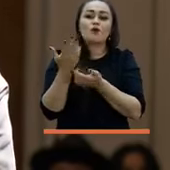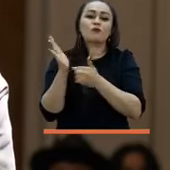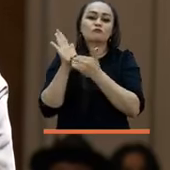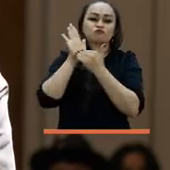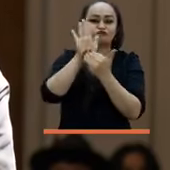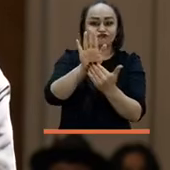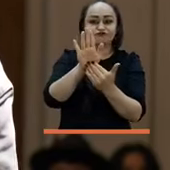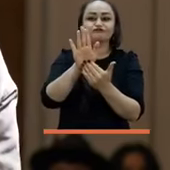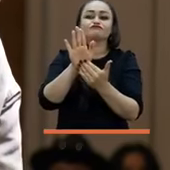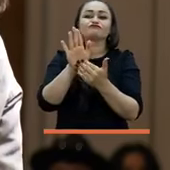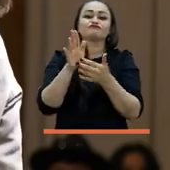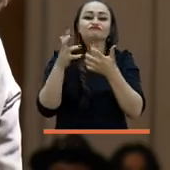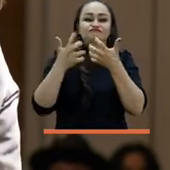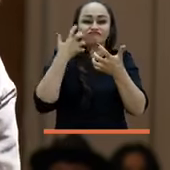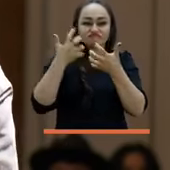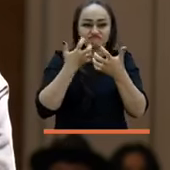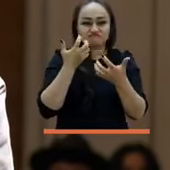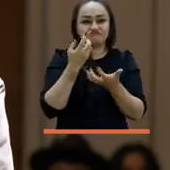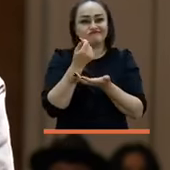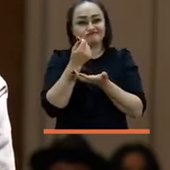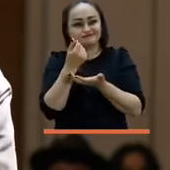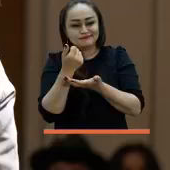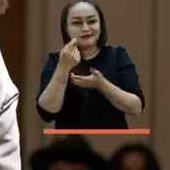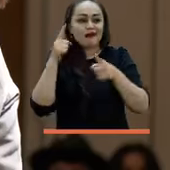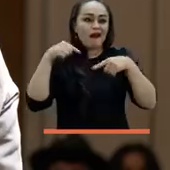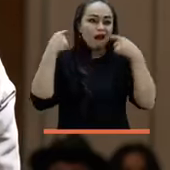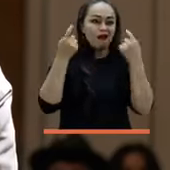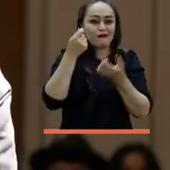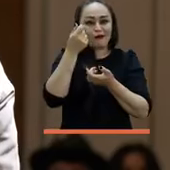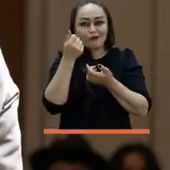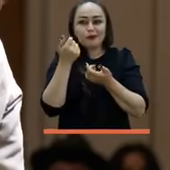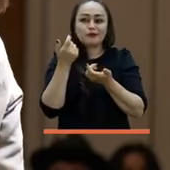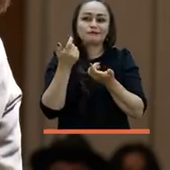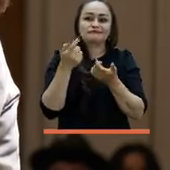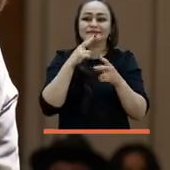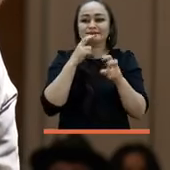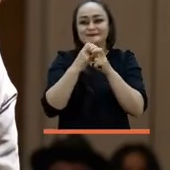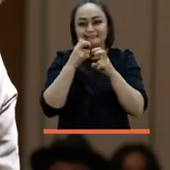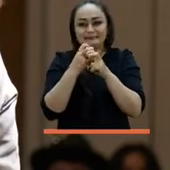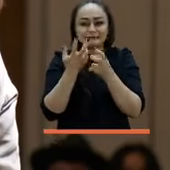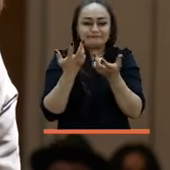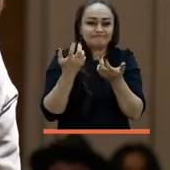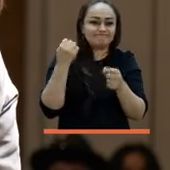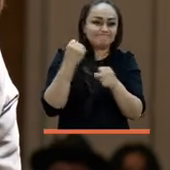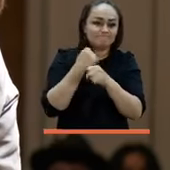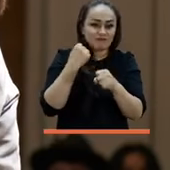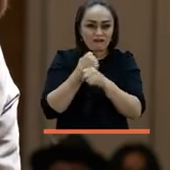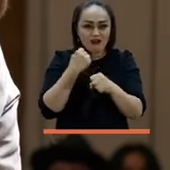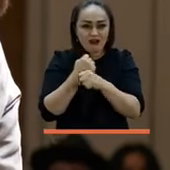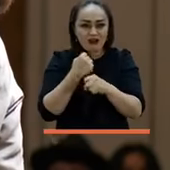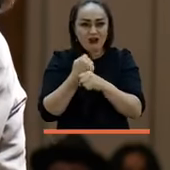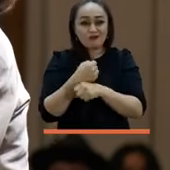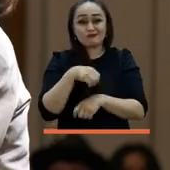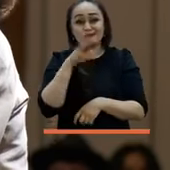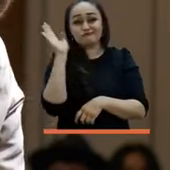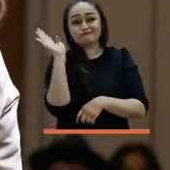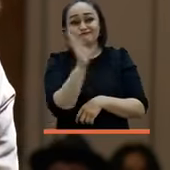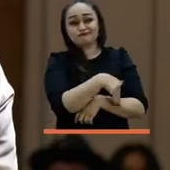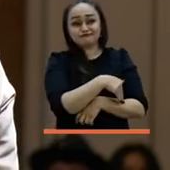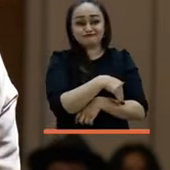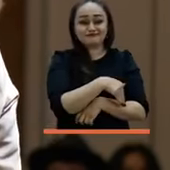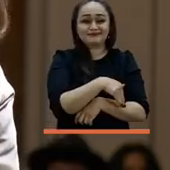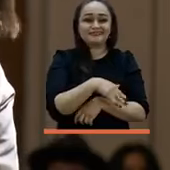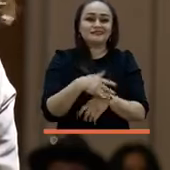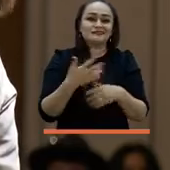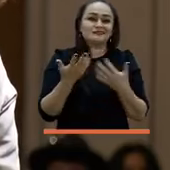cual el trabajo doméstico está desvalorizado es no remunerado y unas digamos como unas tareas